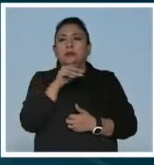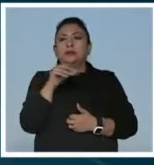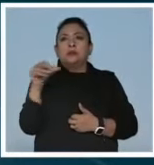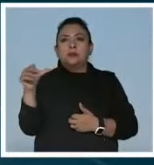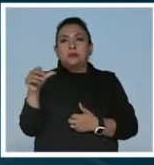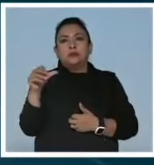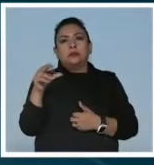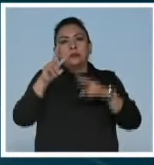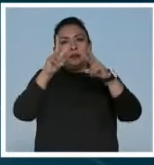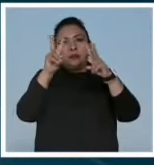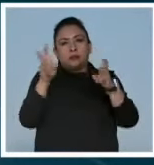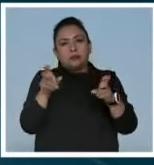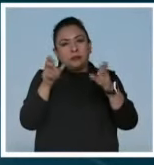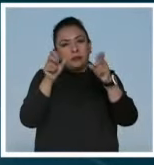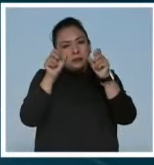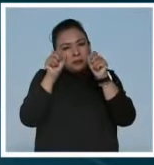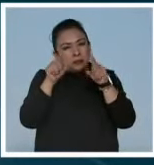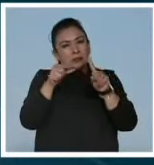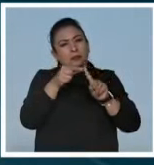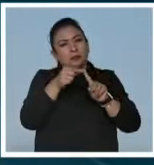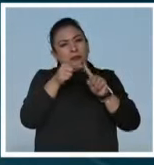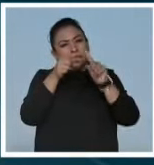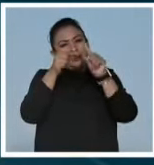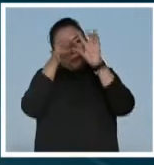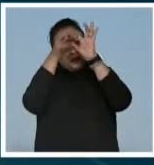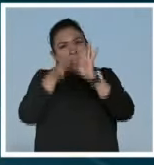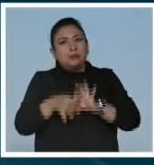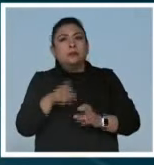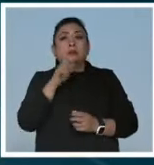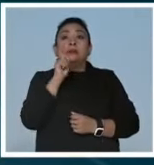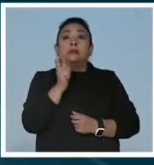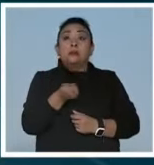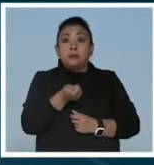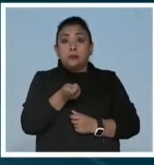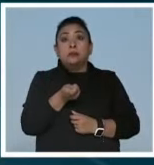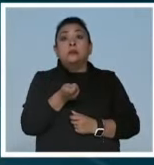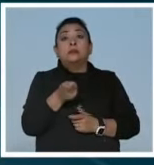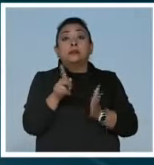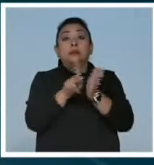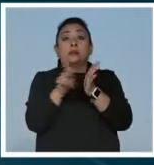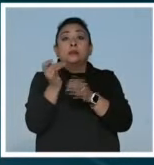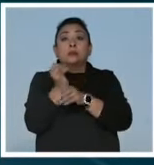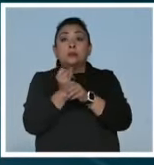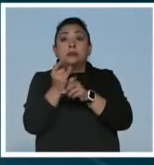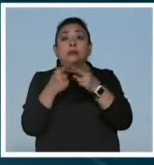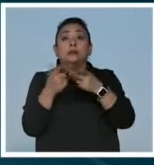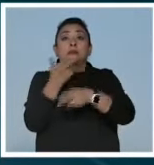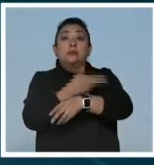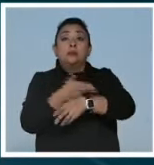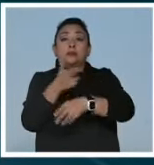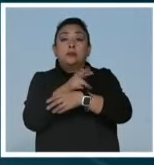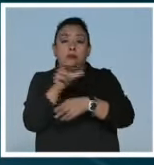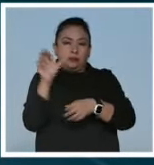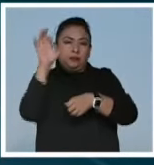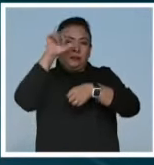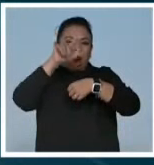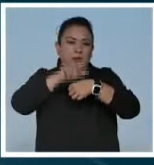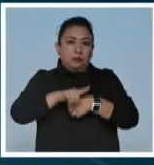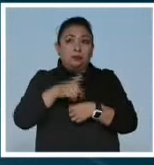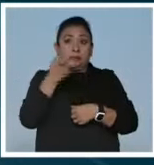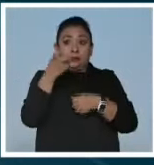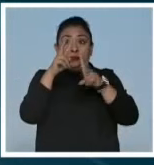hilo conductor que en esta ocasión va a ser el periodismo y la gestión en la cultura.